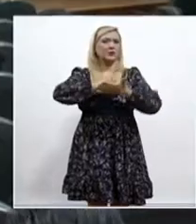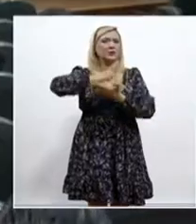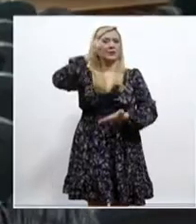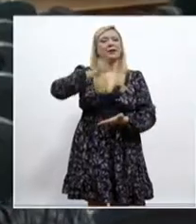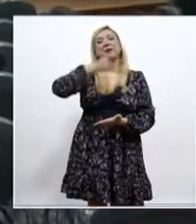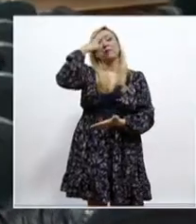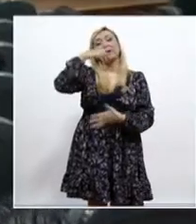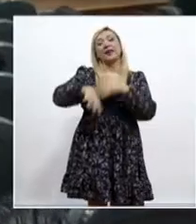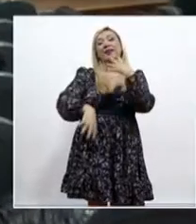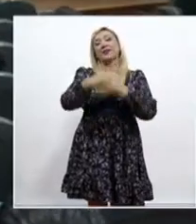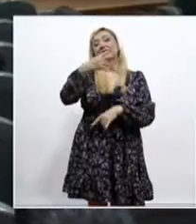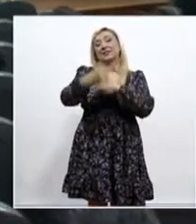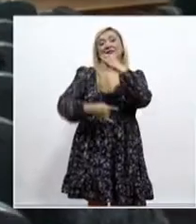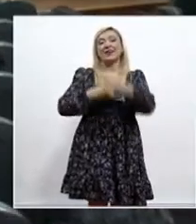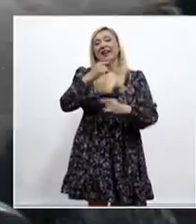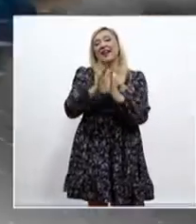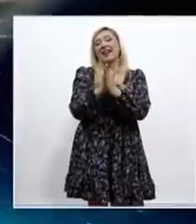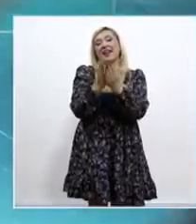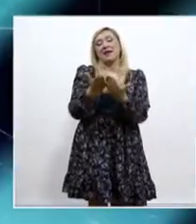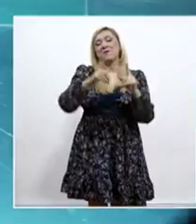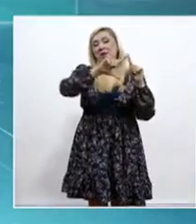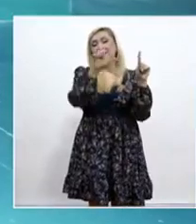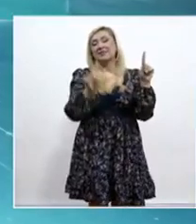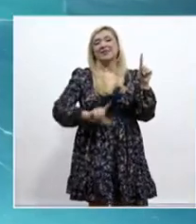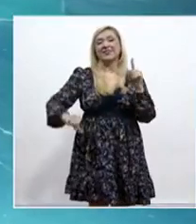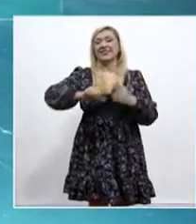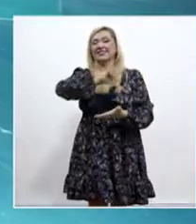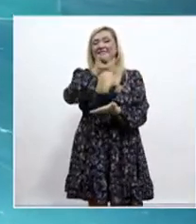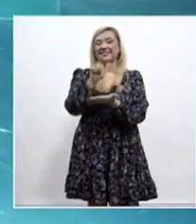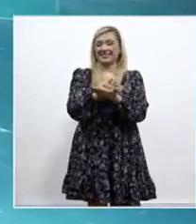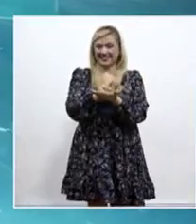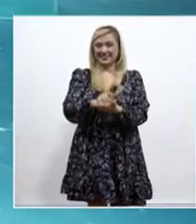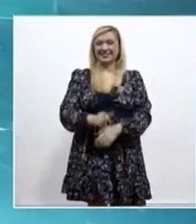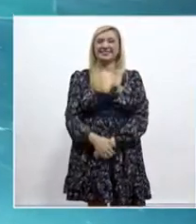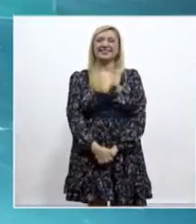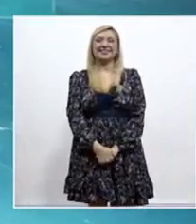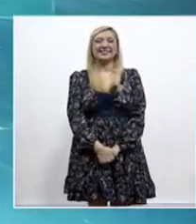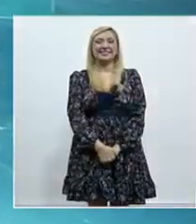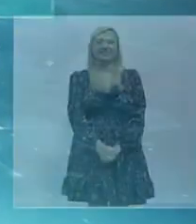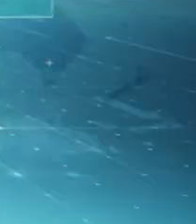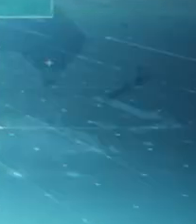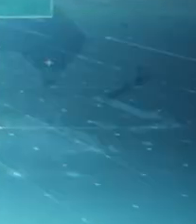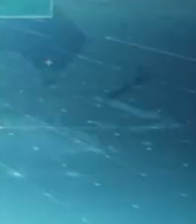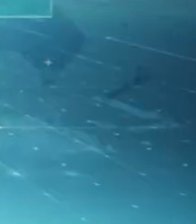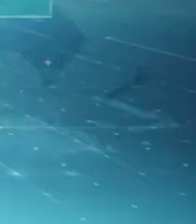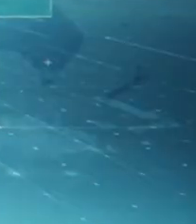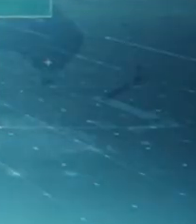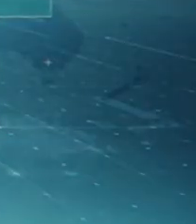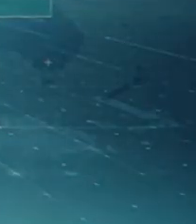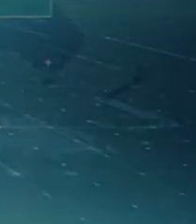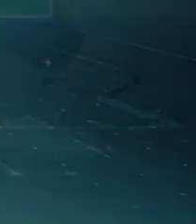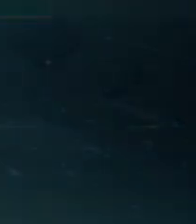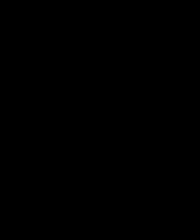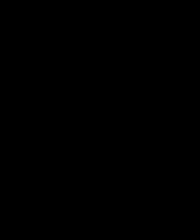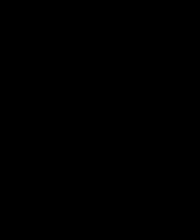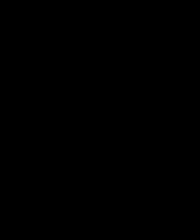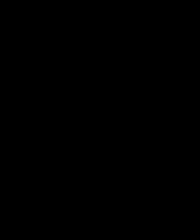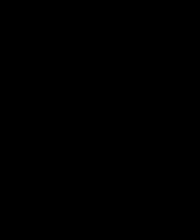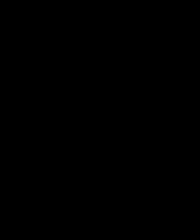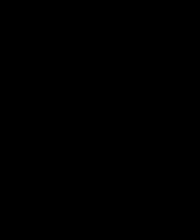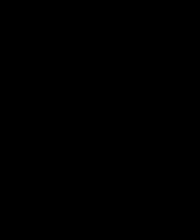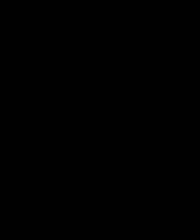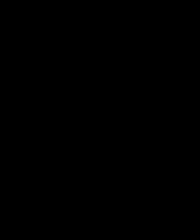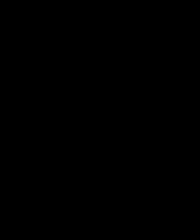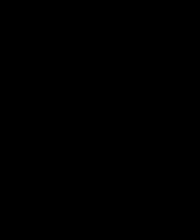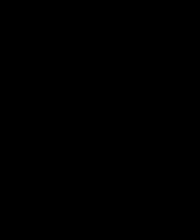suspensión provisional respecto de los efectos y consecuencias de diversos artículos de la ley y el Reglamento General para el Control del Tabaco.